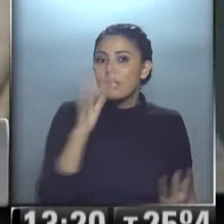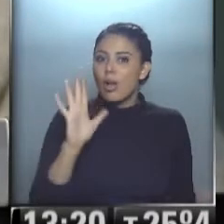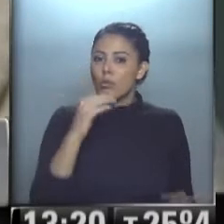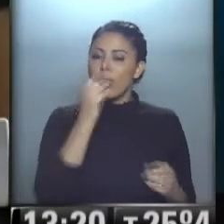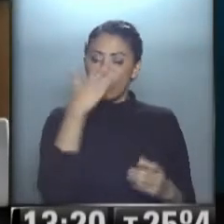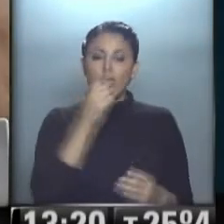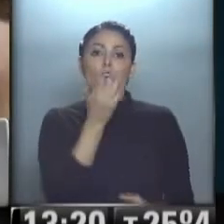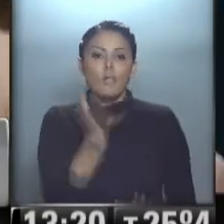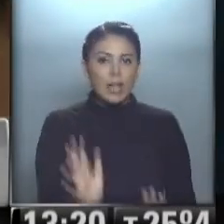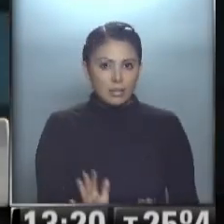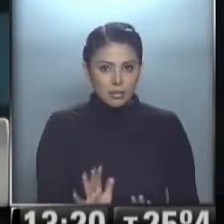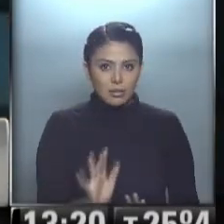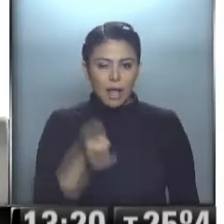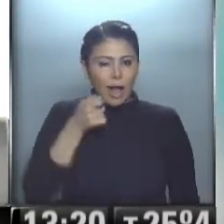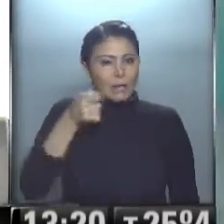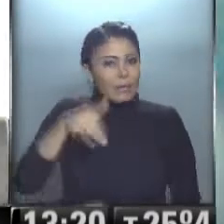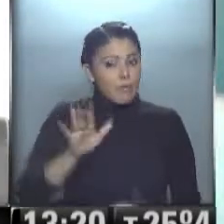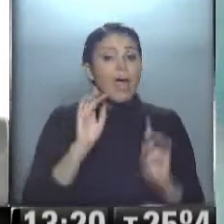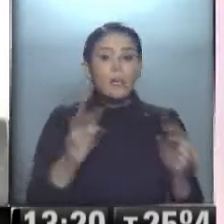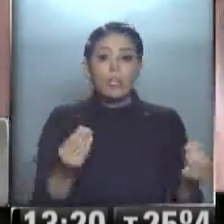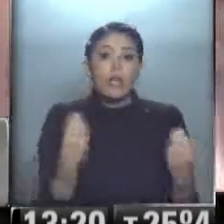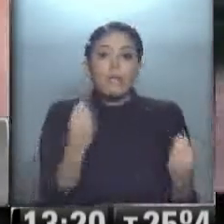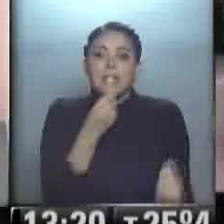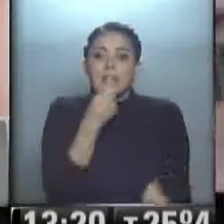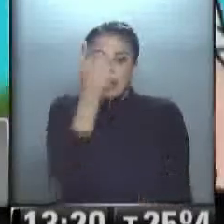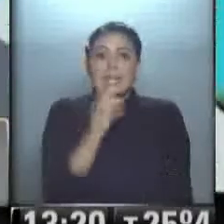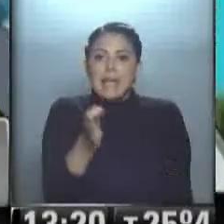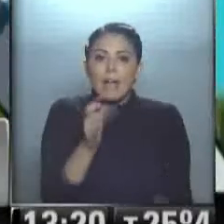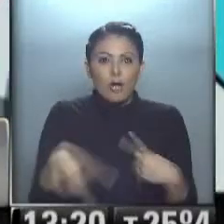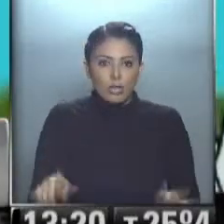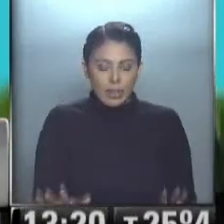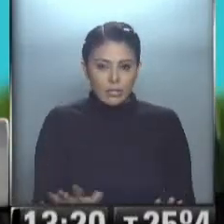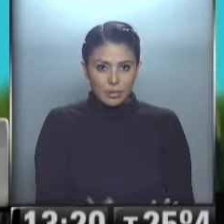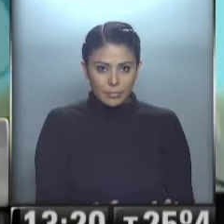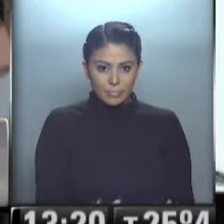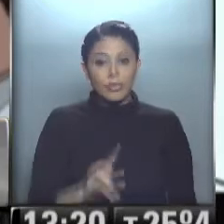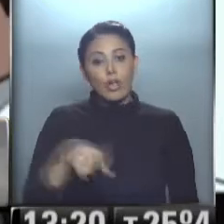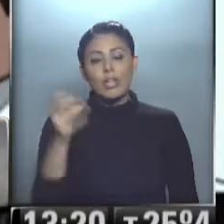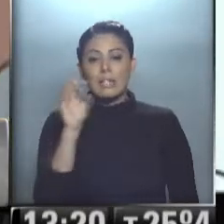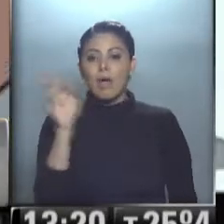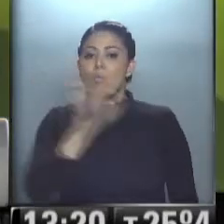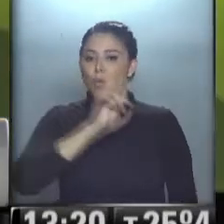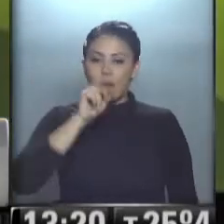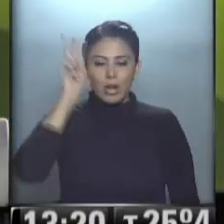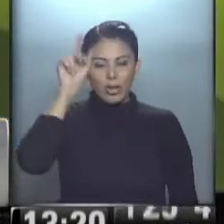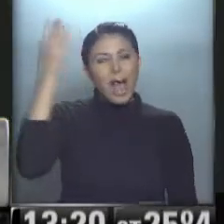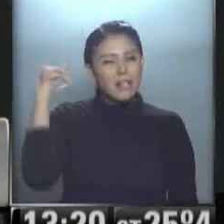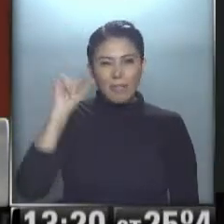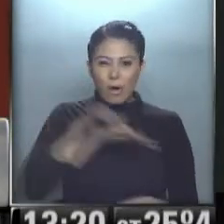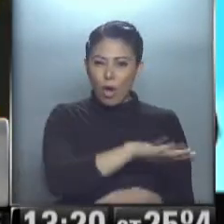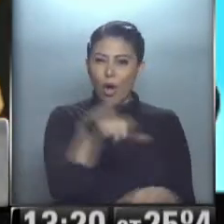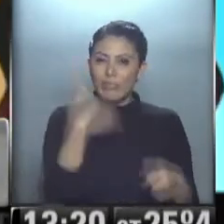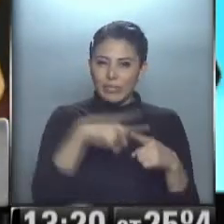confesionario los crímenes que están por allí y qué es lo que hace uno cuando se entera de estas cosas mujer conejos también la vimos recientemente en mar del plata